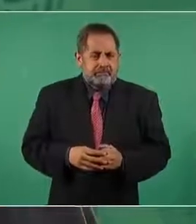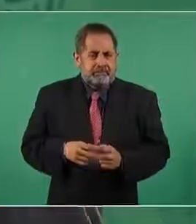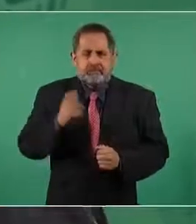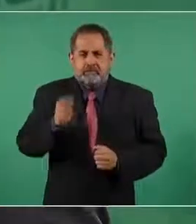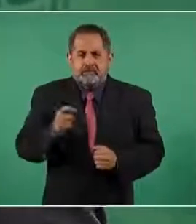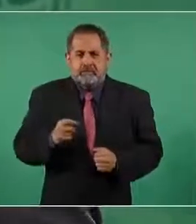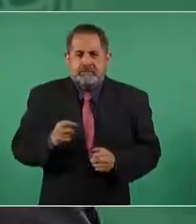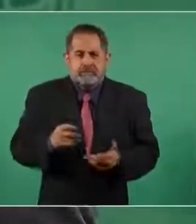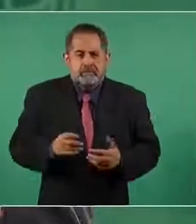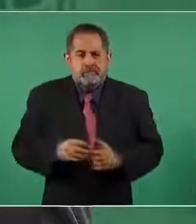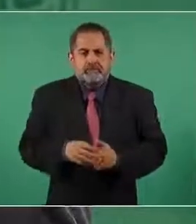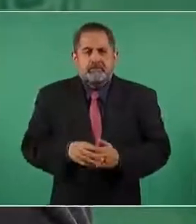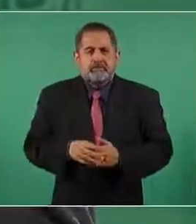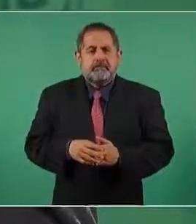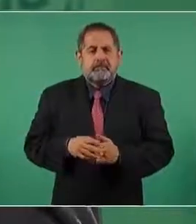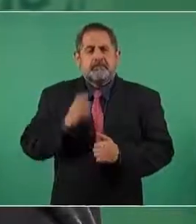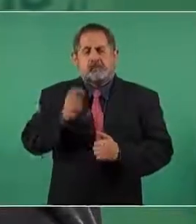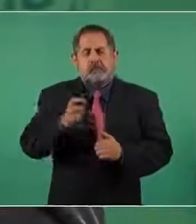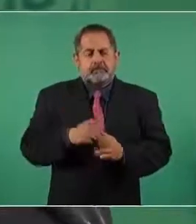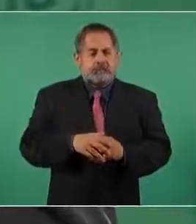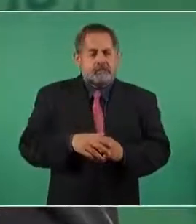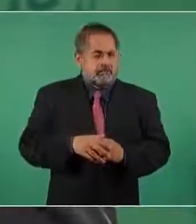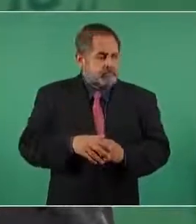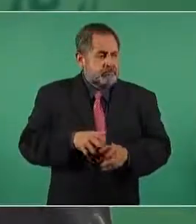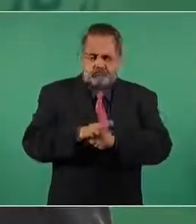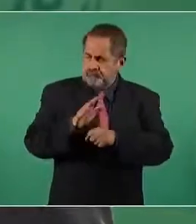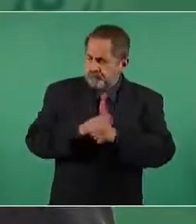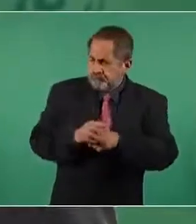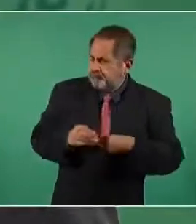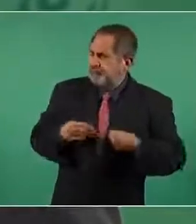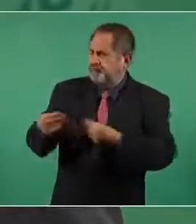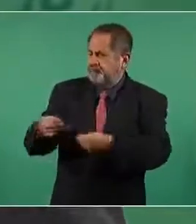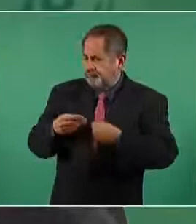y que no les falten